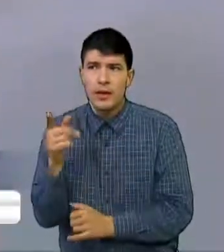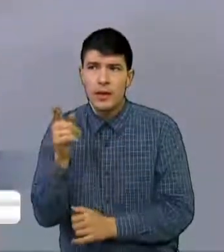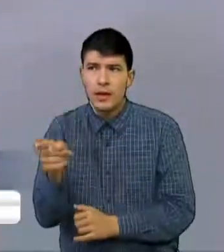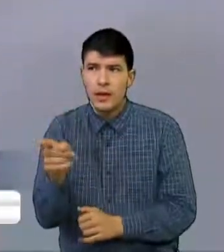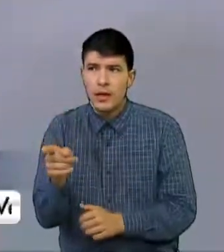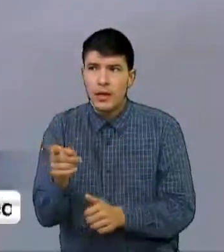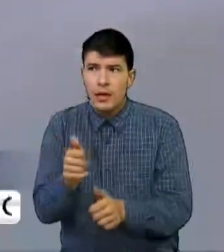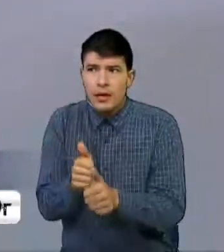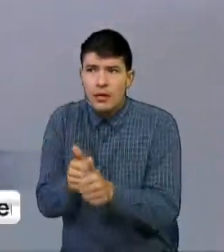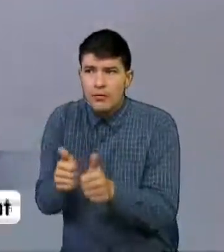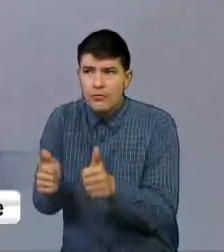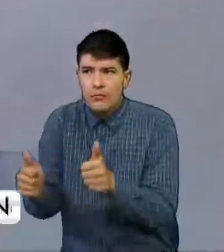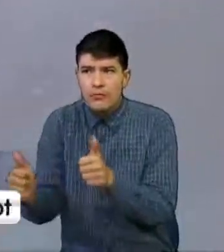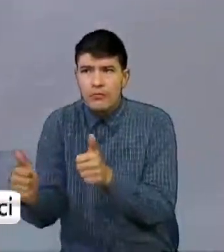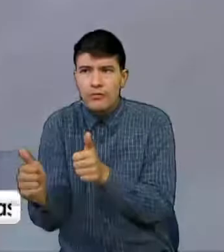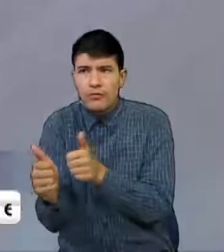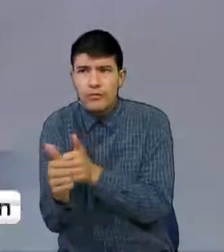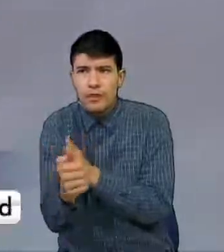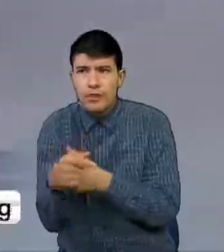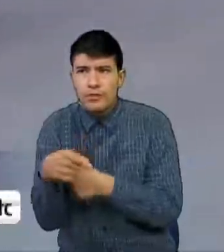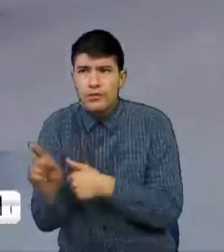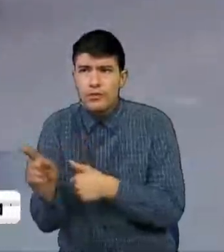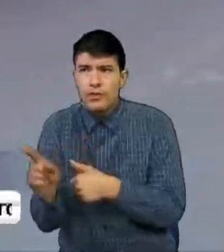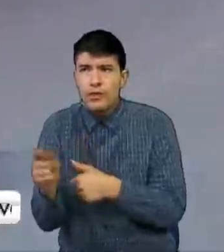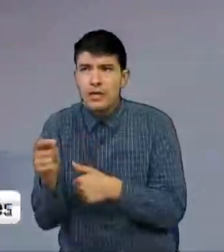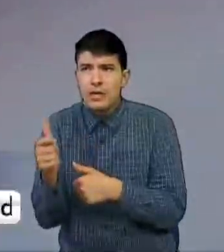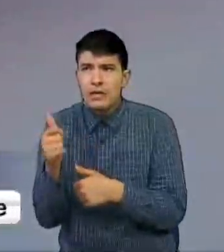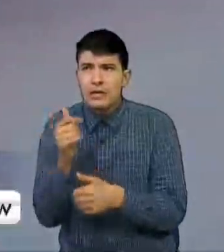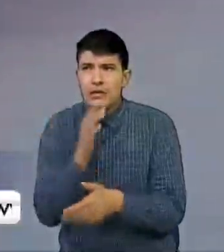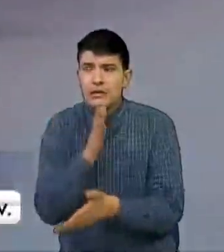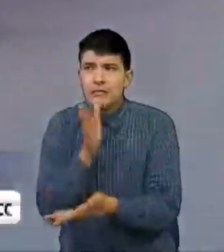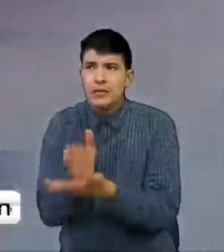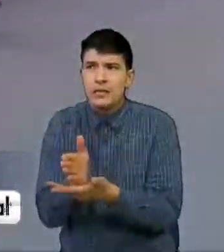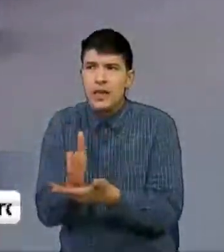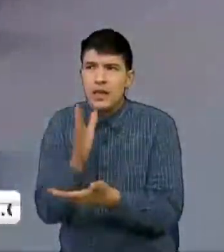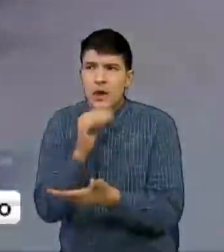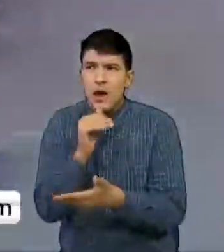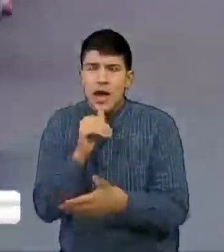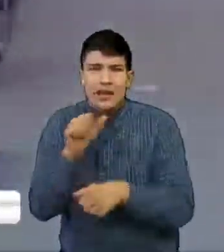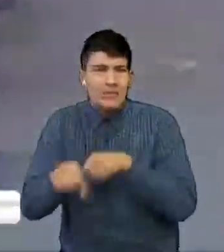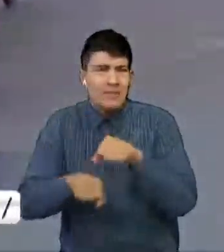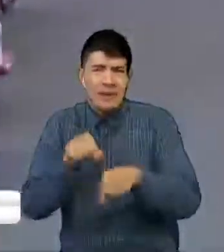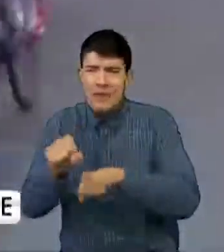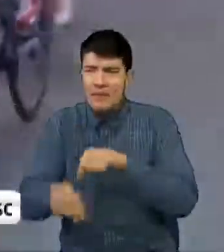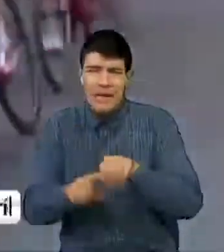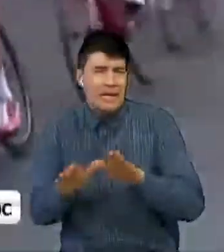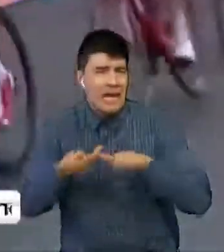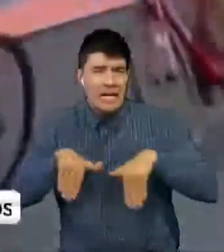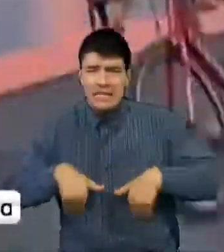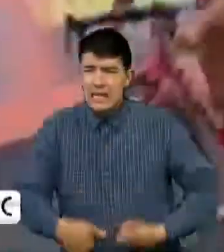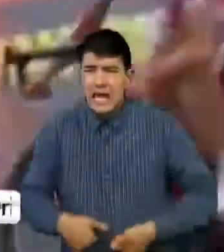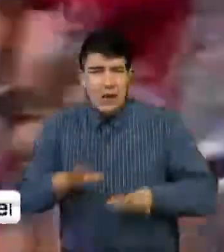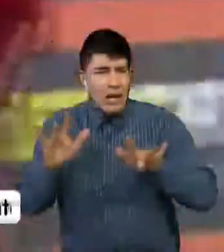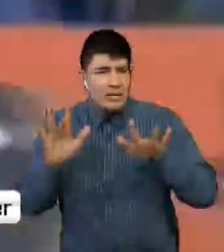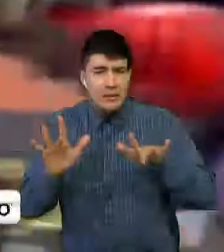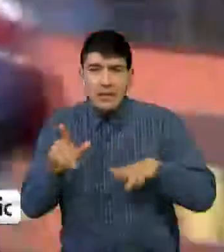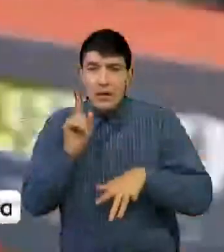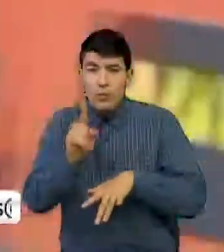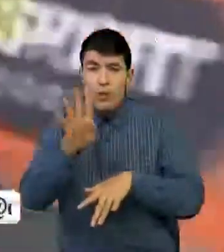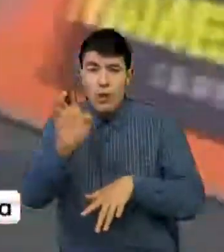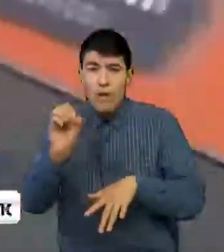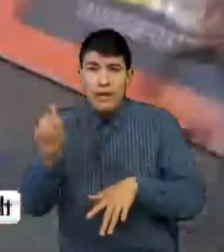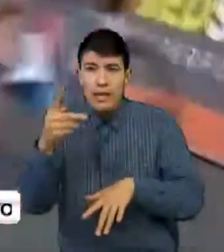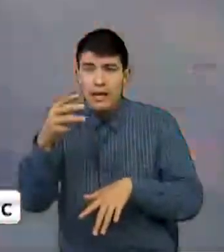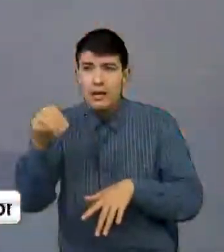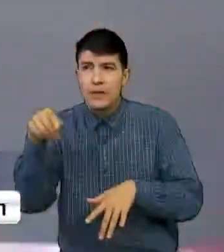pasan lastimosamente para el boyacense que llegaba ya prácticamente sin piernas porque había entregado todo el recorrido de 190 kilómetros entre